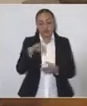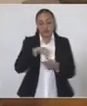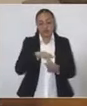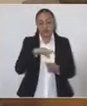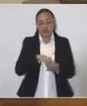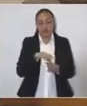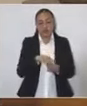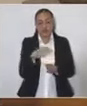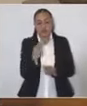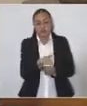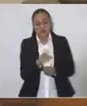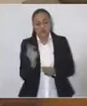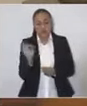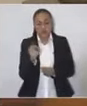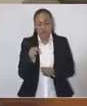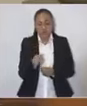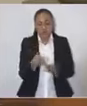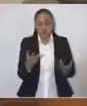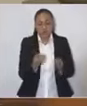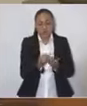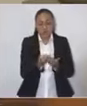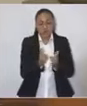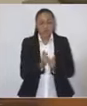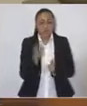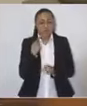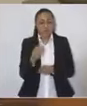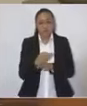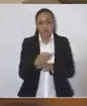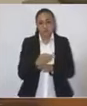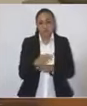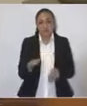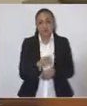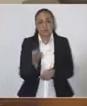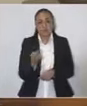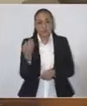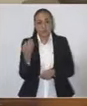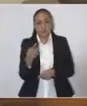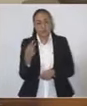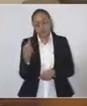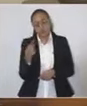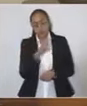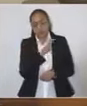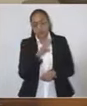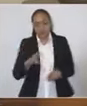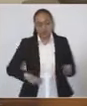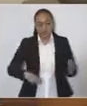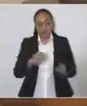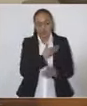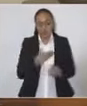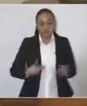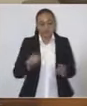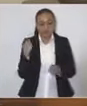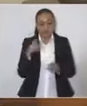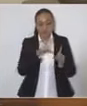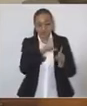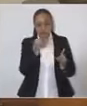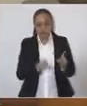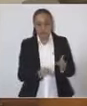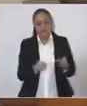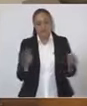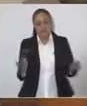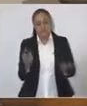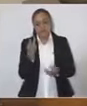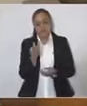definiciones que hará Morena, ¿sí? Por la candidatura por la presidencia de la República. Es a eso,